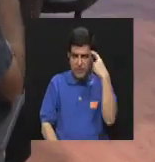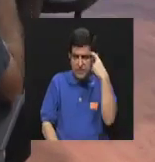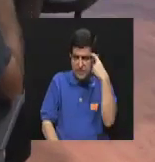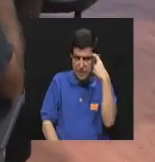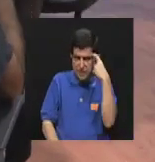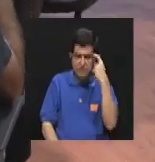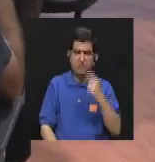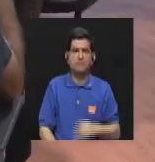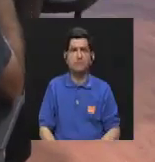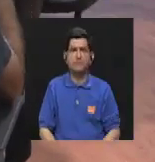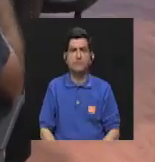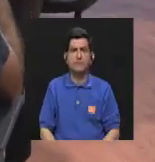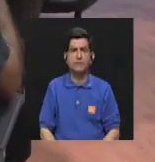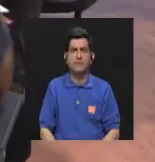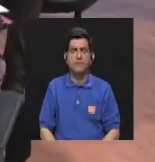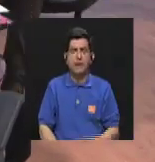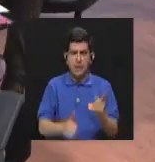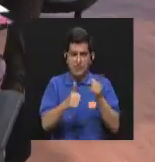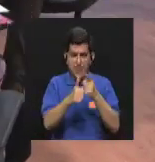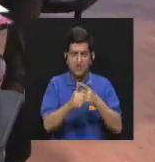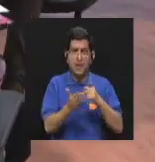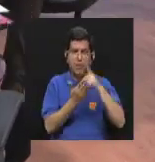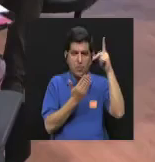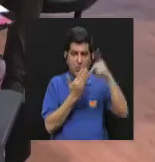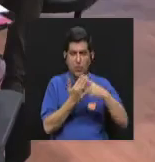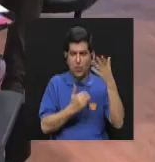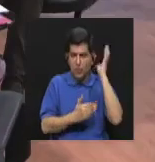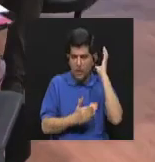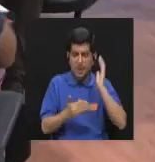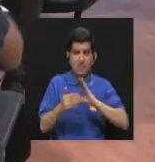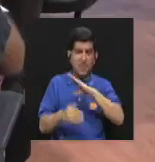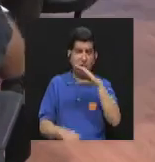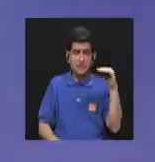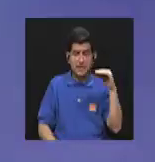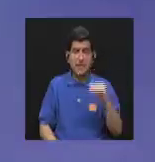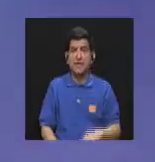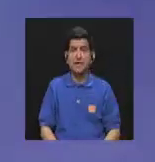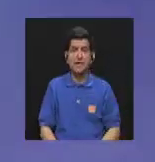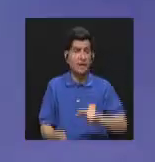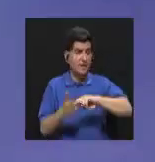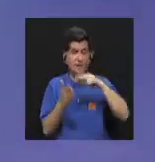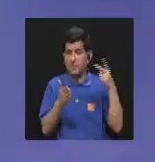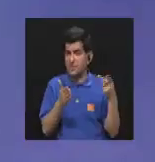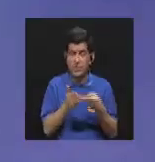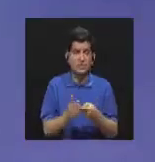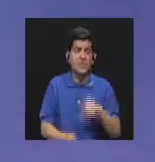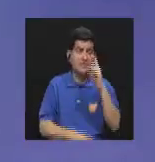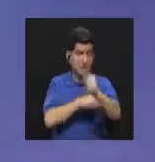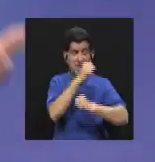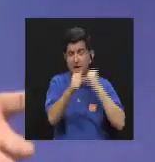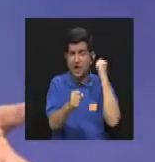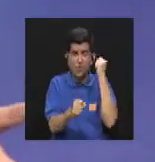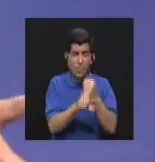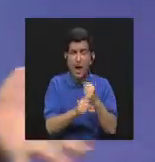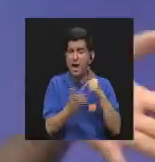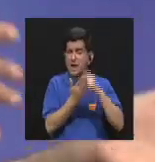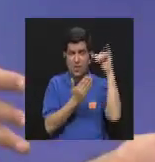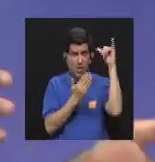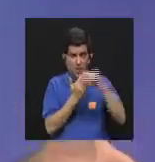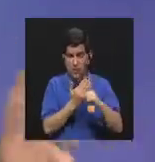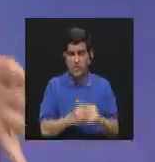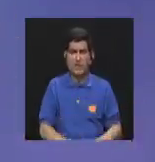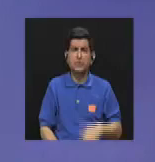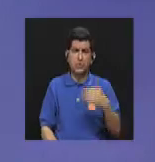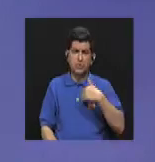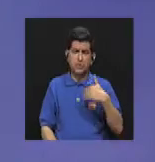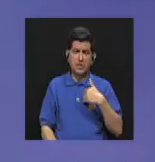Entre la generación de los programas de radio, y ¿por qué? Bueno, porque no es que gastes un año en este